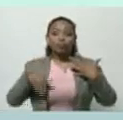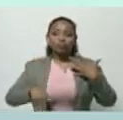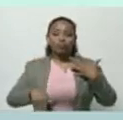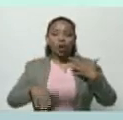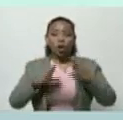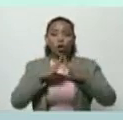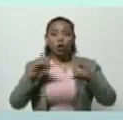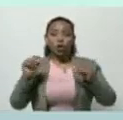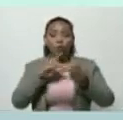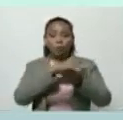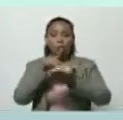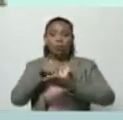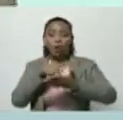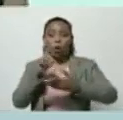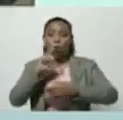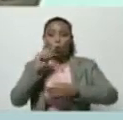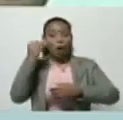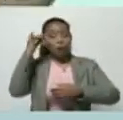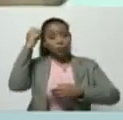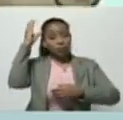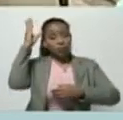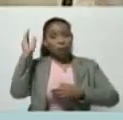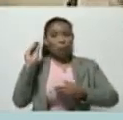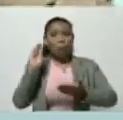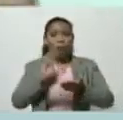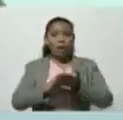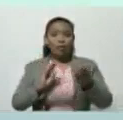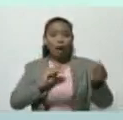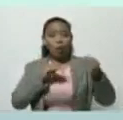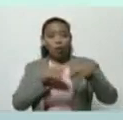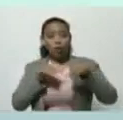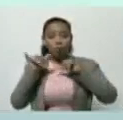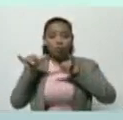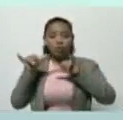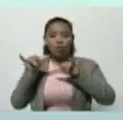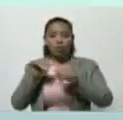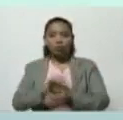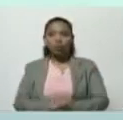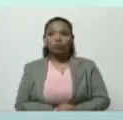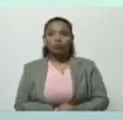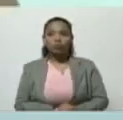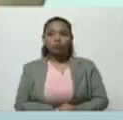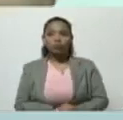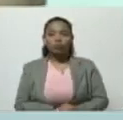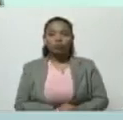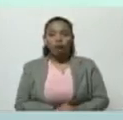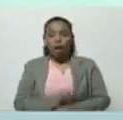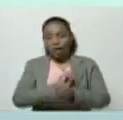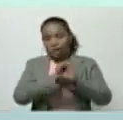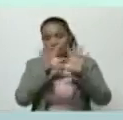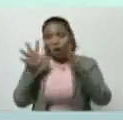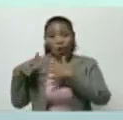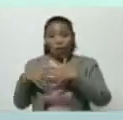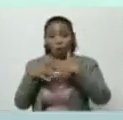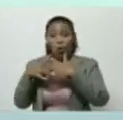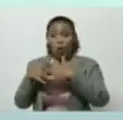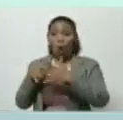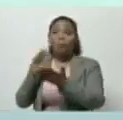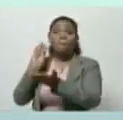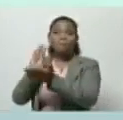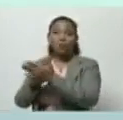Todos son candidatos. No son capaces ni siquiera de ponerse de acuerdo entre ellos. Claro, los gringos los llaman y los ponen de